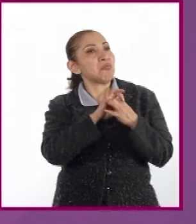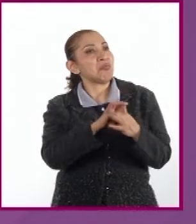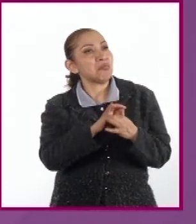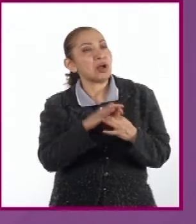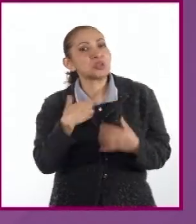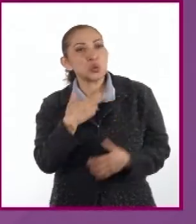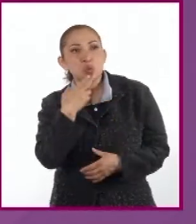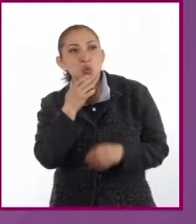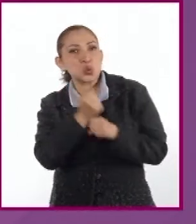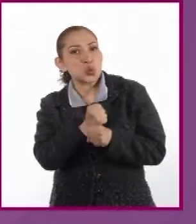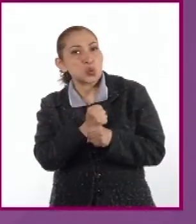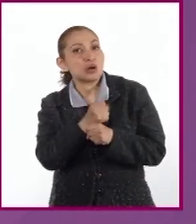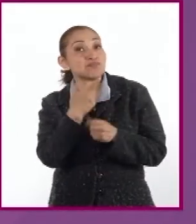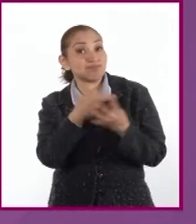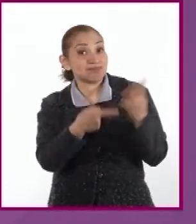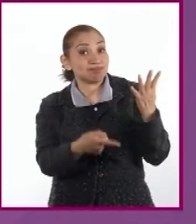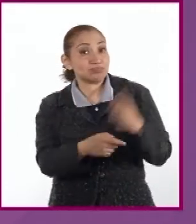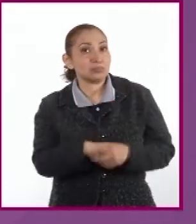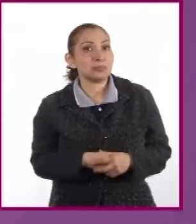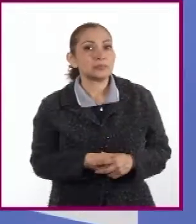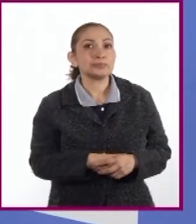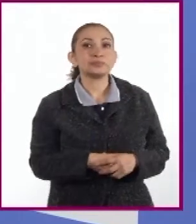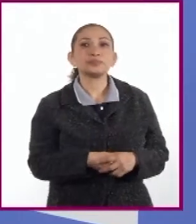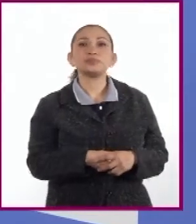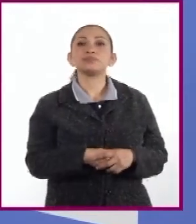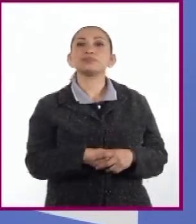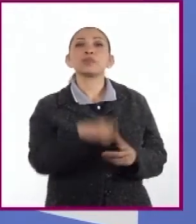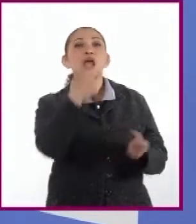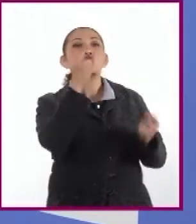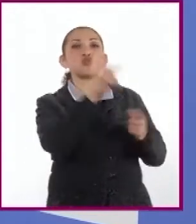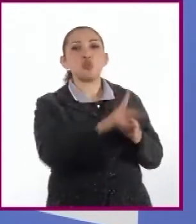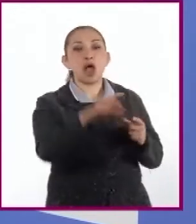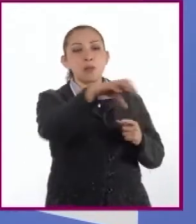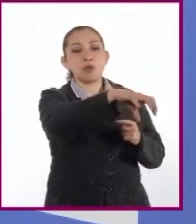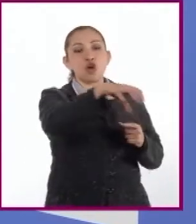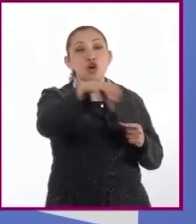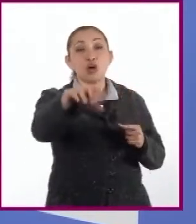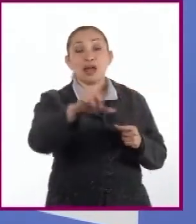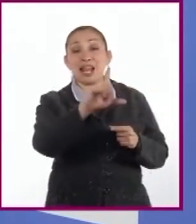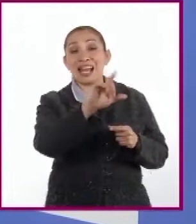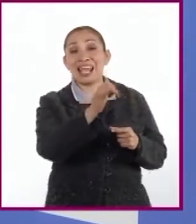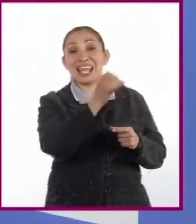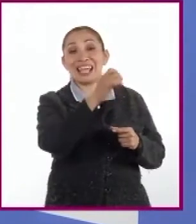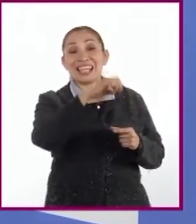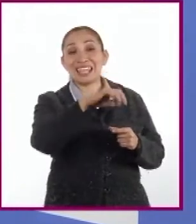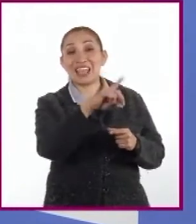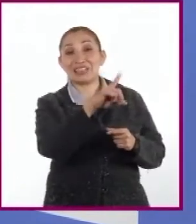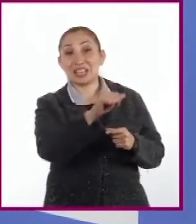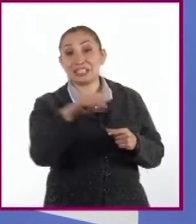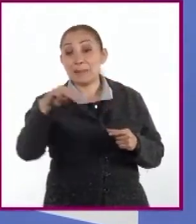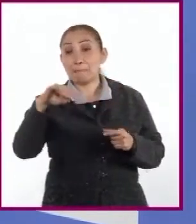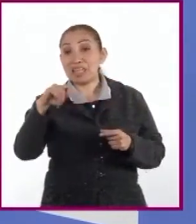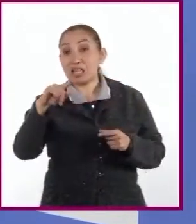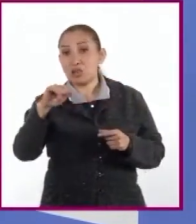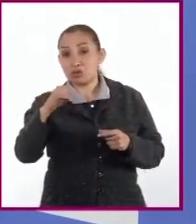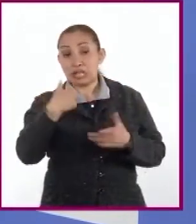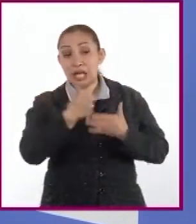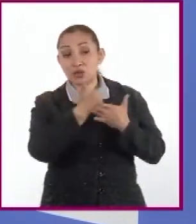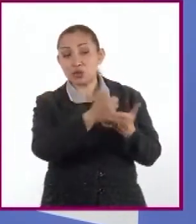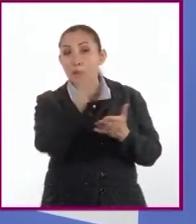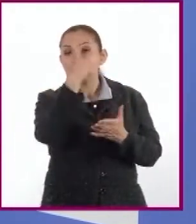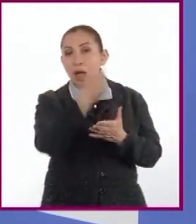de pertenencia, entre otros. En algunos pueblos, las leyendas, al igual que los mitos, han servido